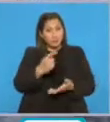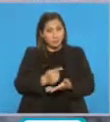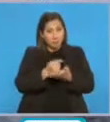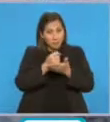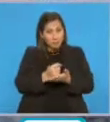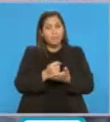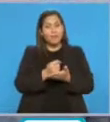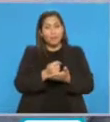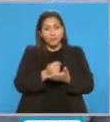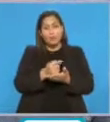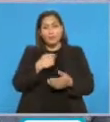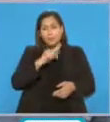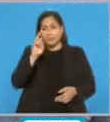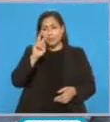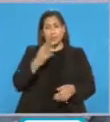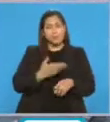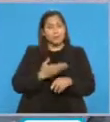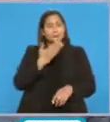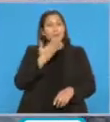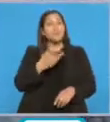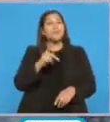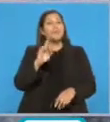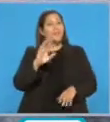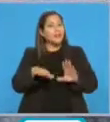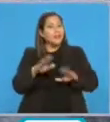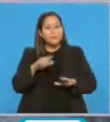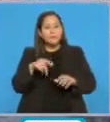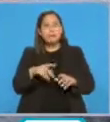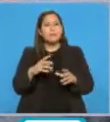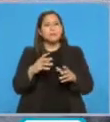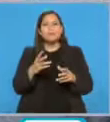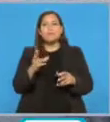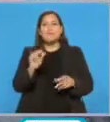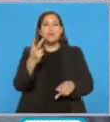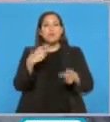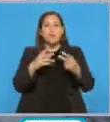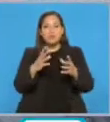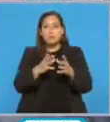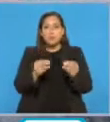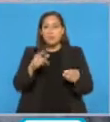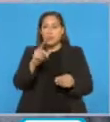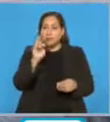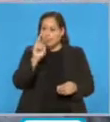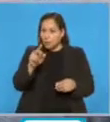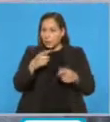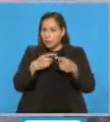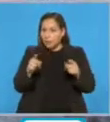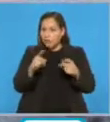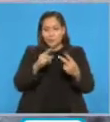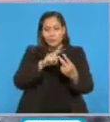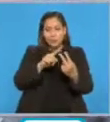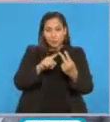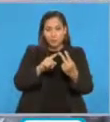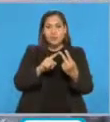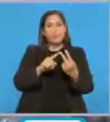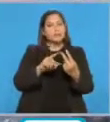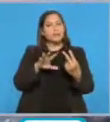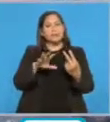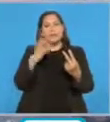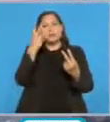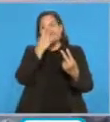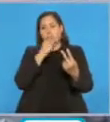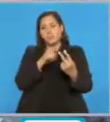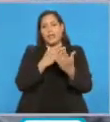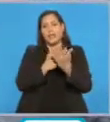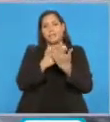otras terapias y les va muy bien. Pero a veces dejan de venir aquí y vemos la diferencia cuando se combinan las dos. Son extraordinarias y el